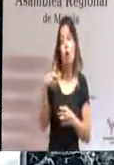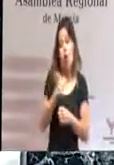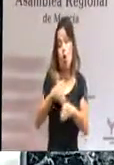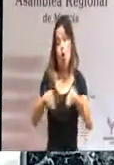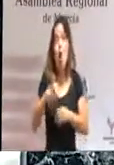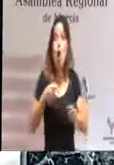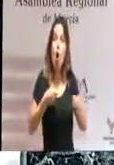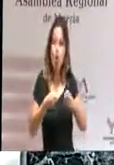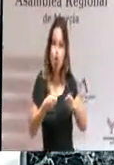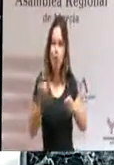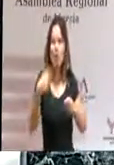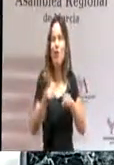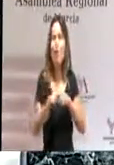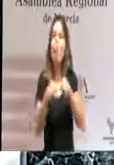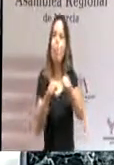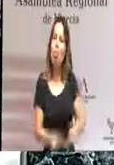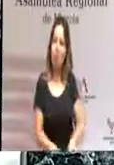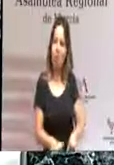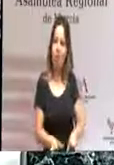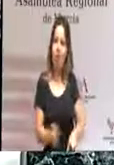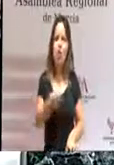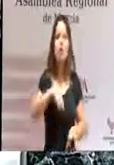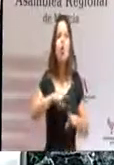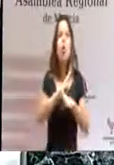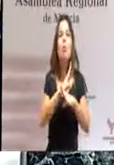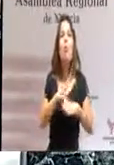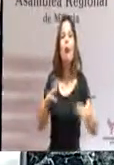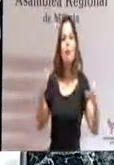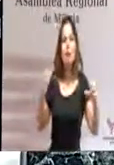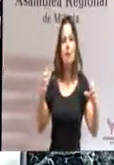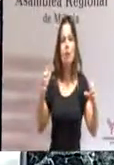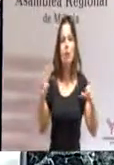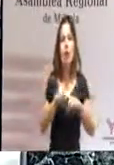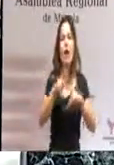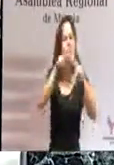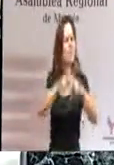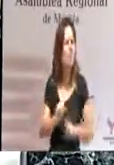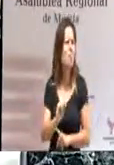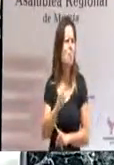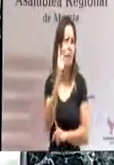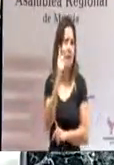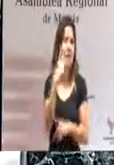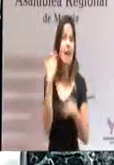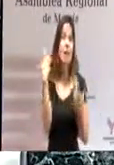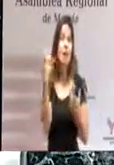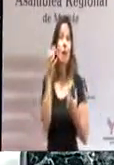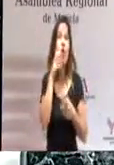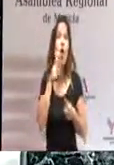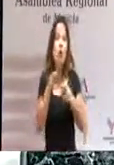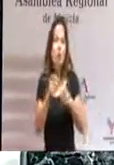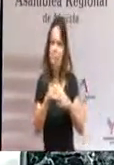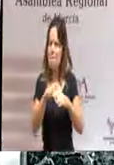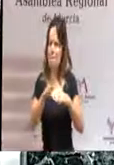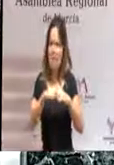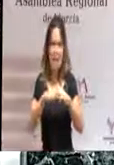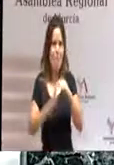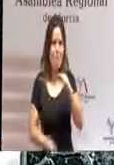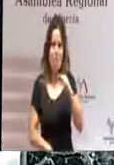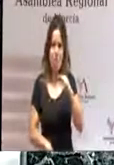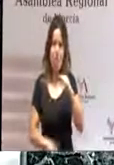control, renuncian a ella. Somos el Parlamento que más investiga, pero el que menos controla. El